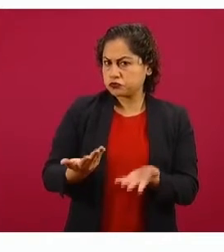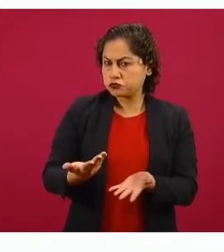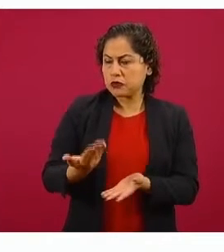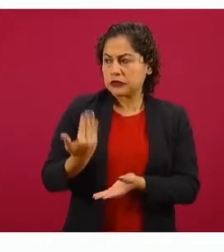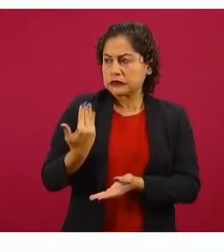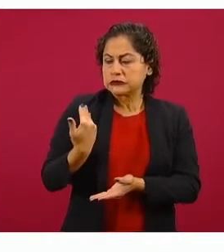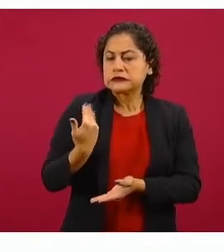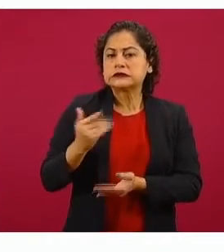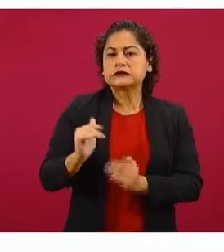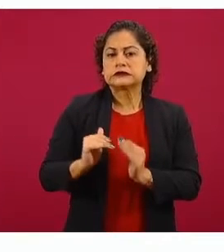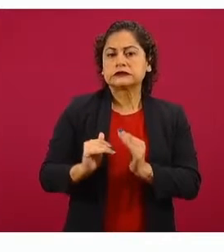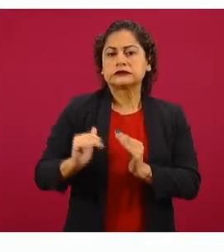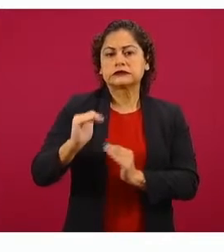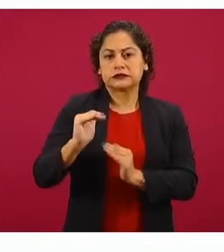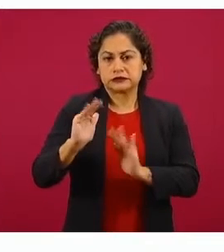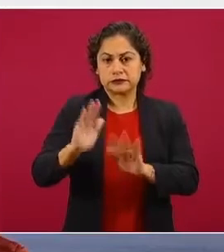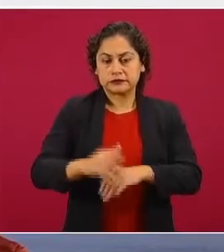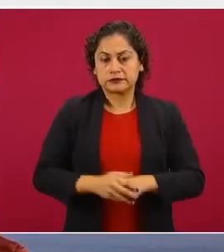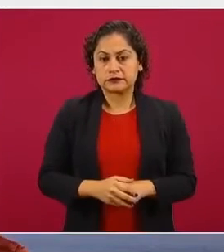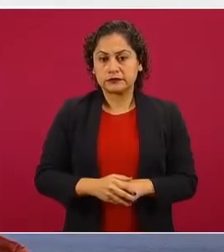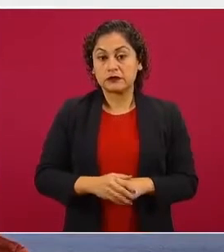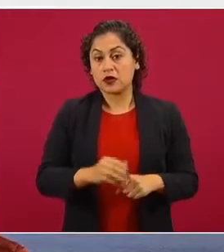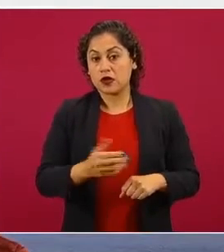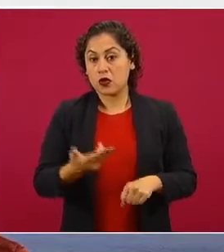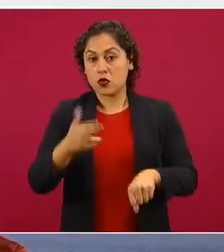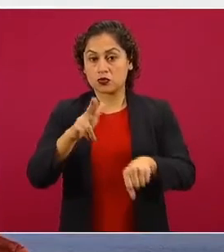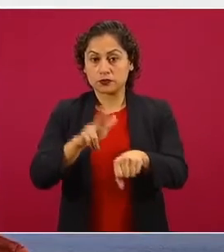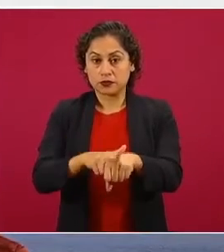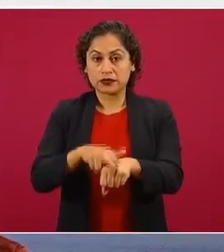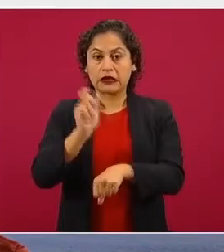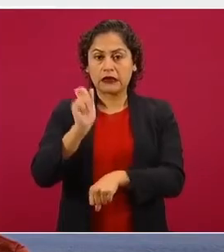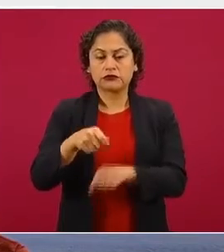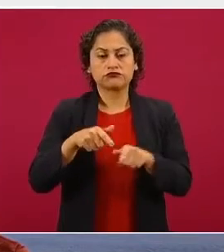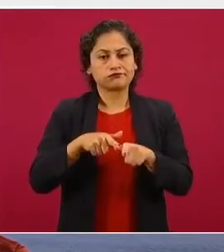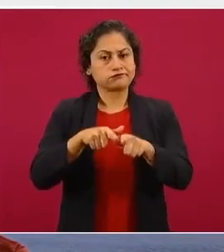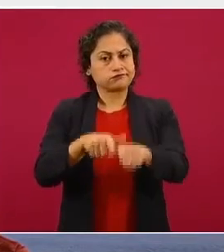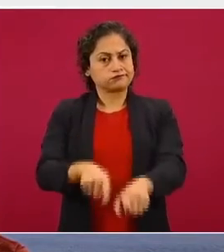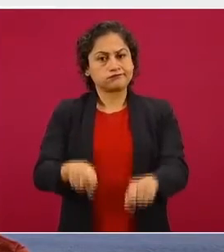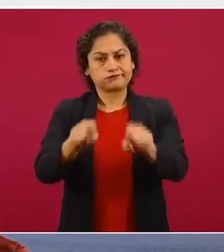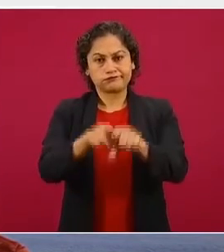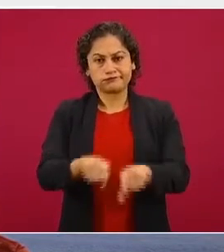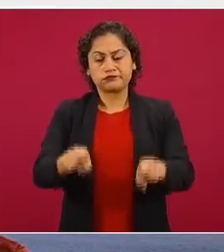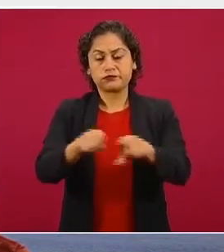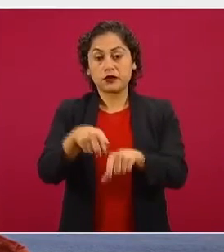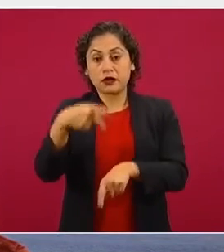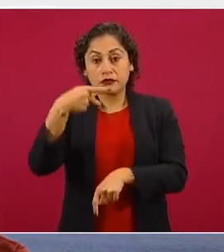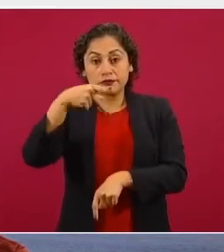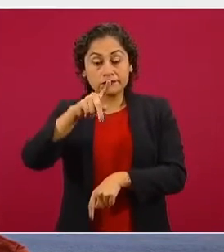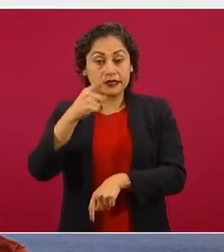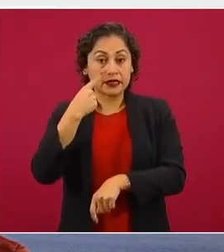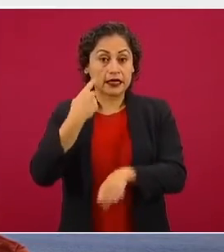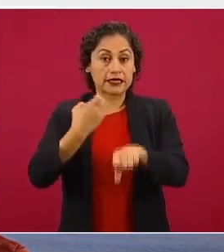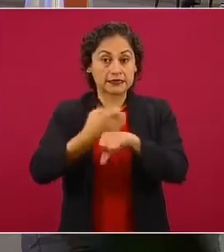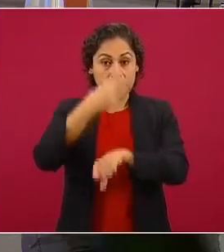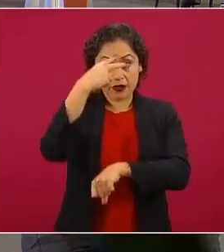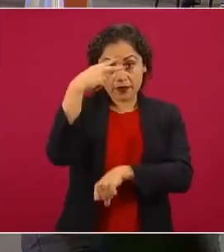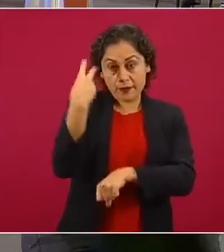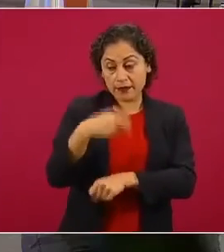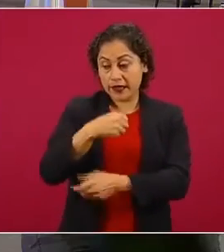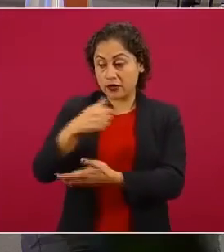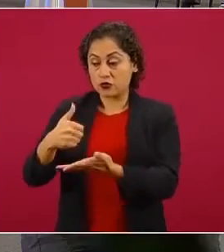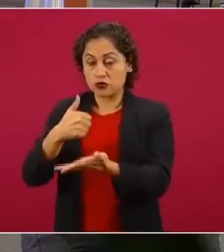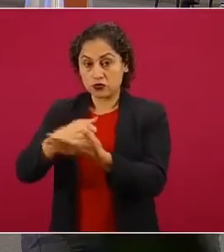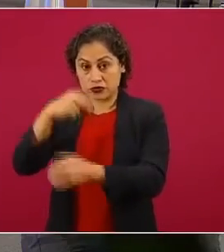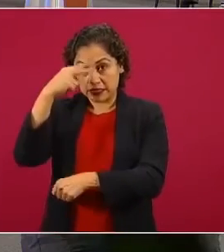el otoño. La siguiente. Y la hospitalización en general se ha mantenido. pero el Estado de México y la Ciudad de México